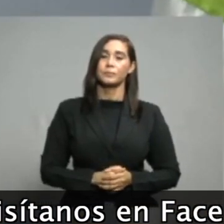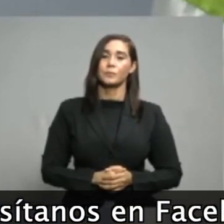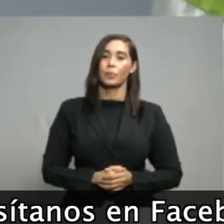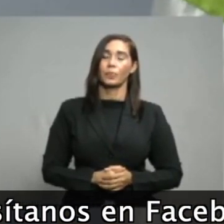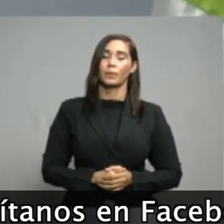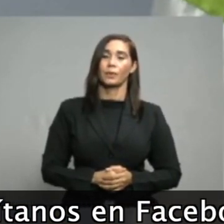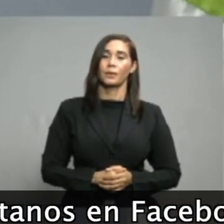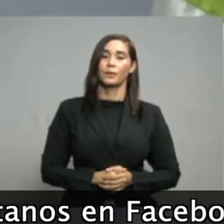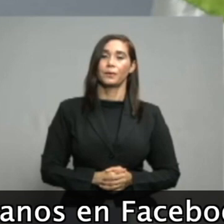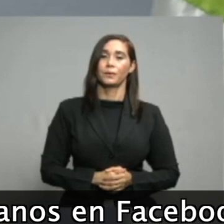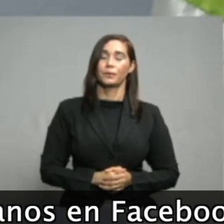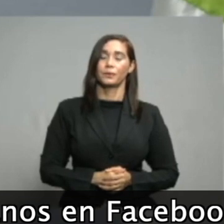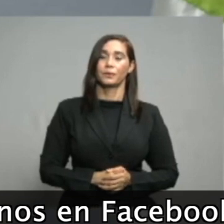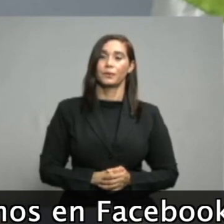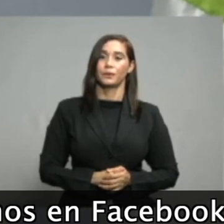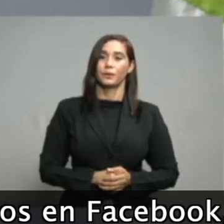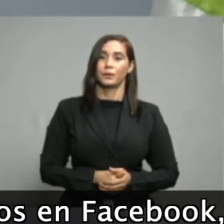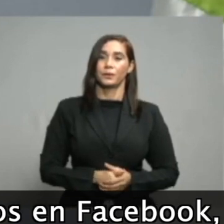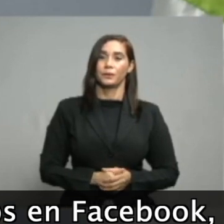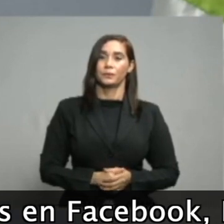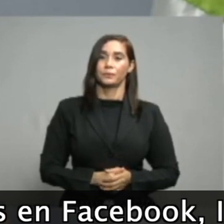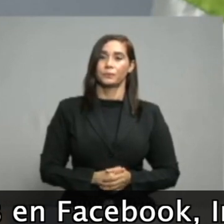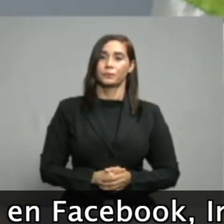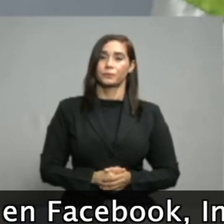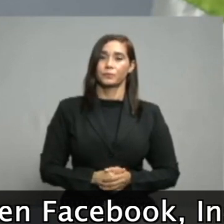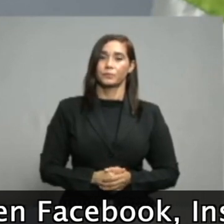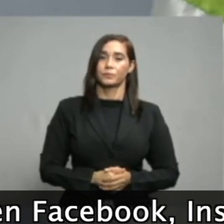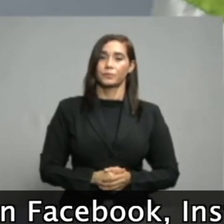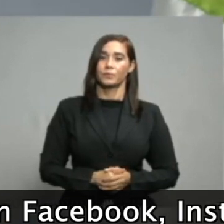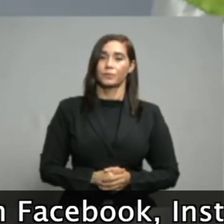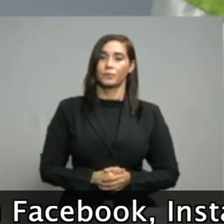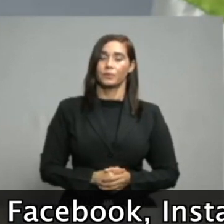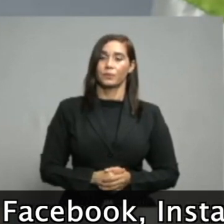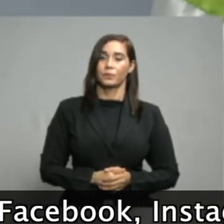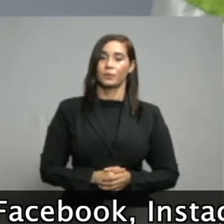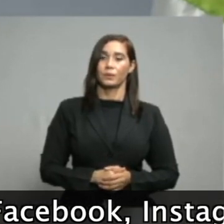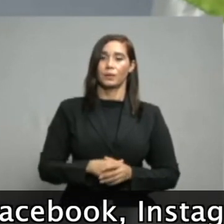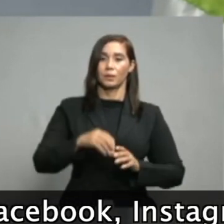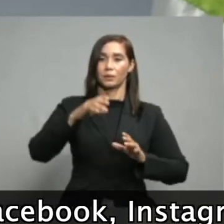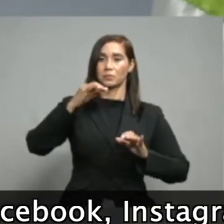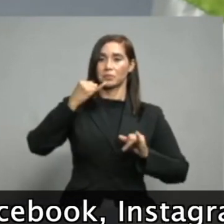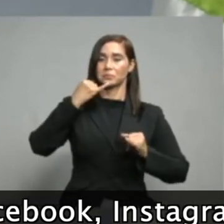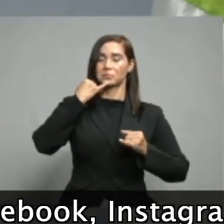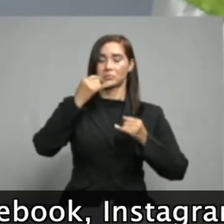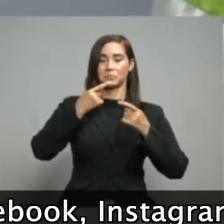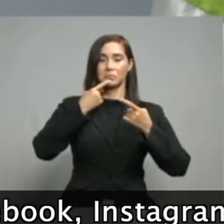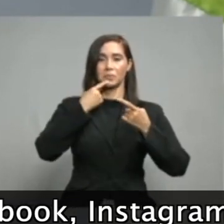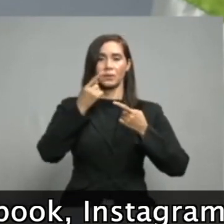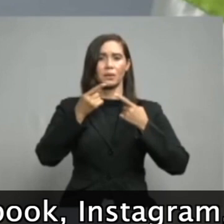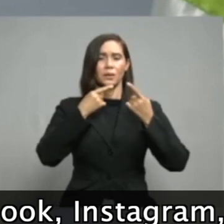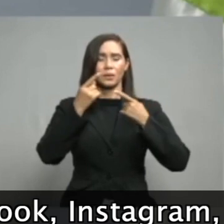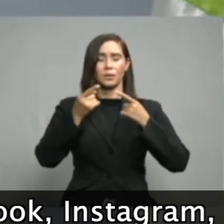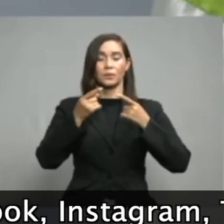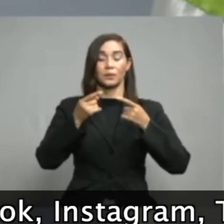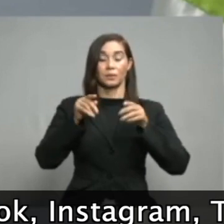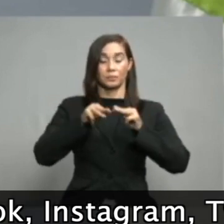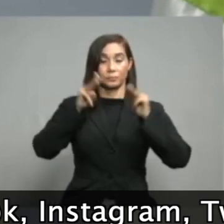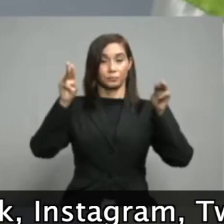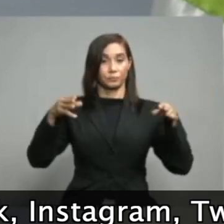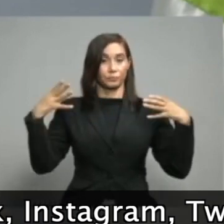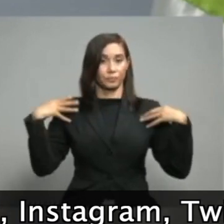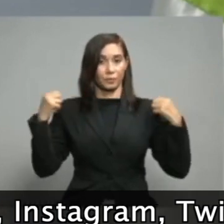argumentos de que el Ministerio de Salud Pública no ha hecho compras para el